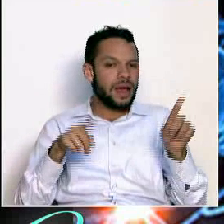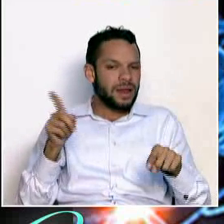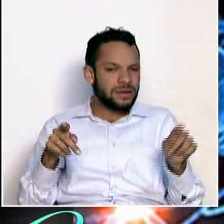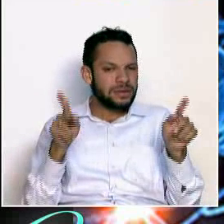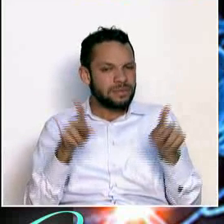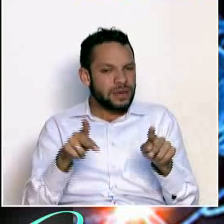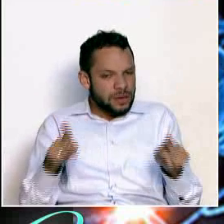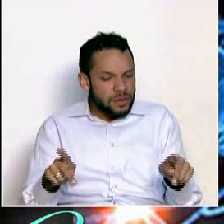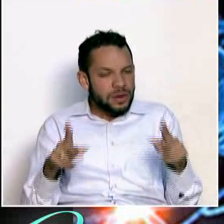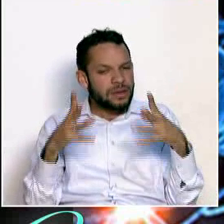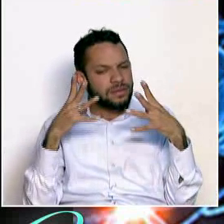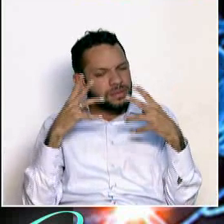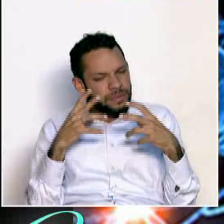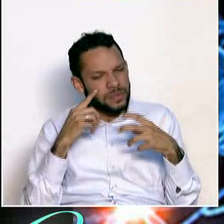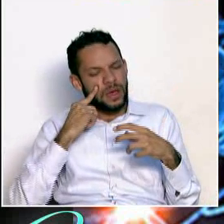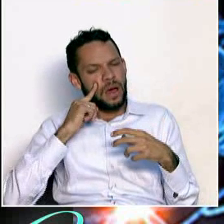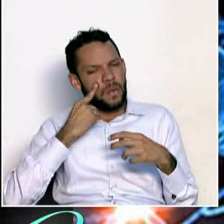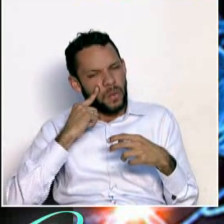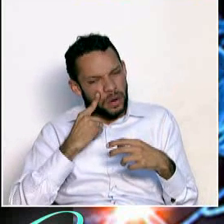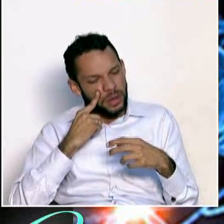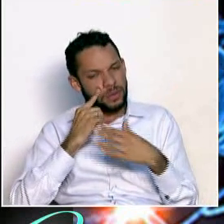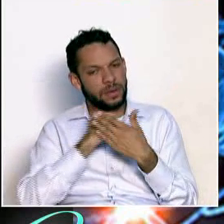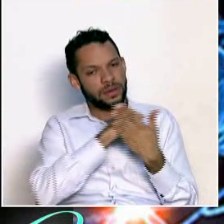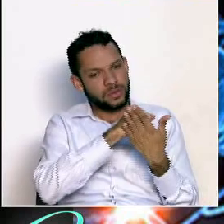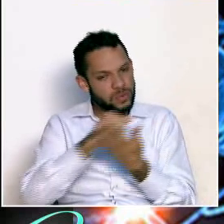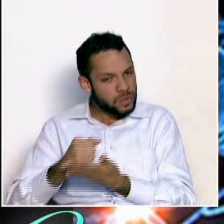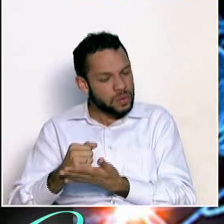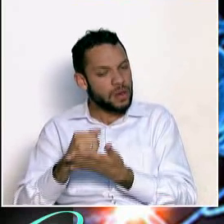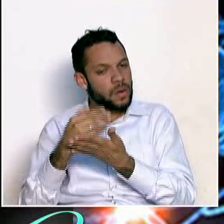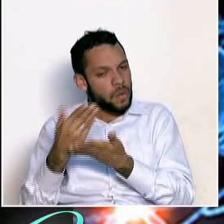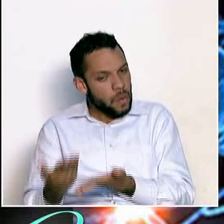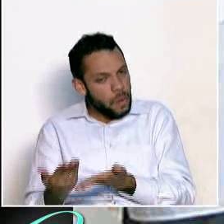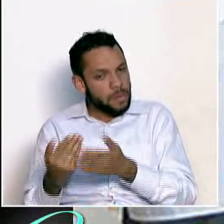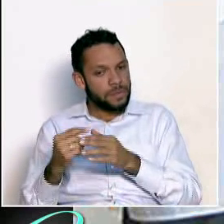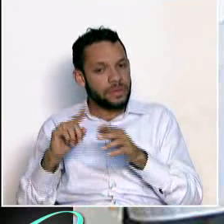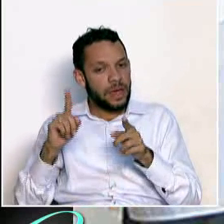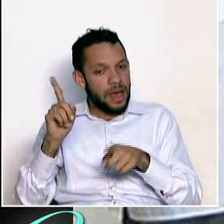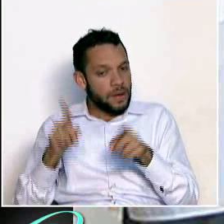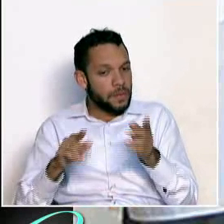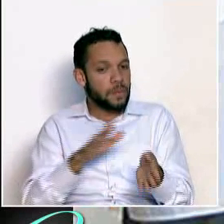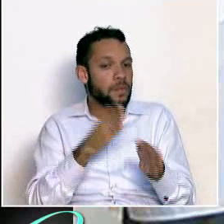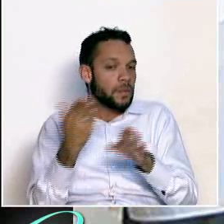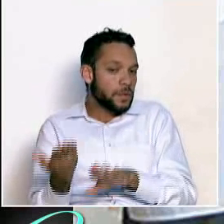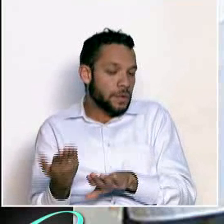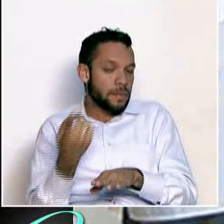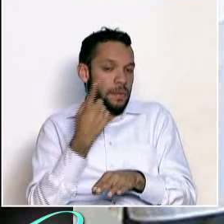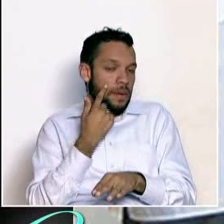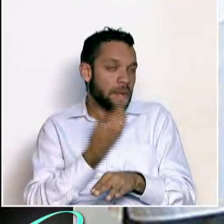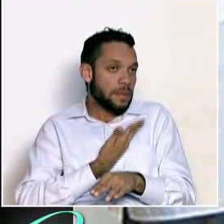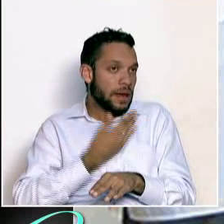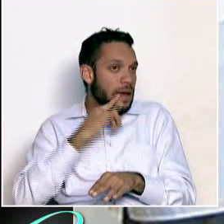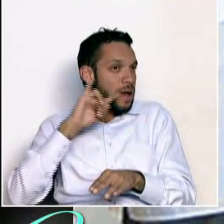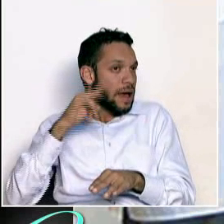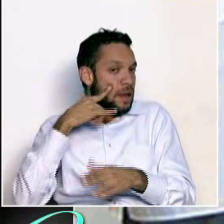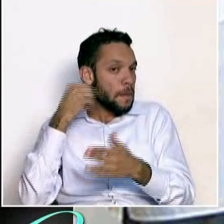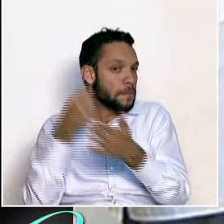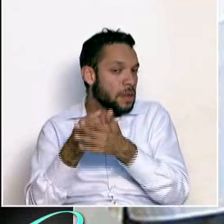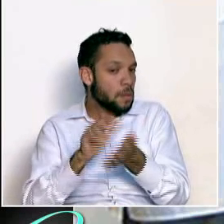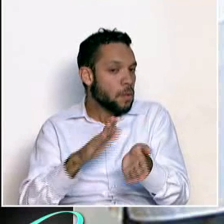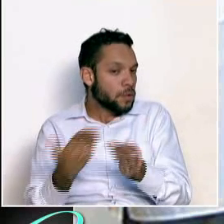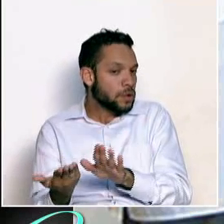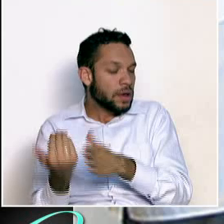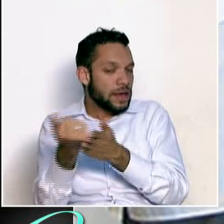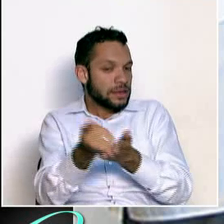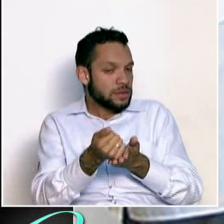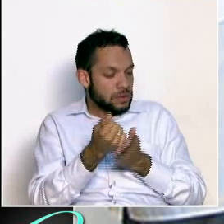depresión, las personas que están en un duelo por alguna pérdida, un ser querido, en fin, ¿pueden también estas ayudas